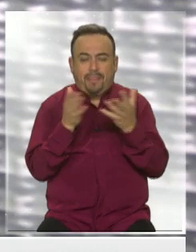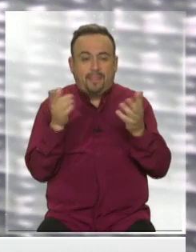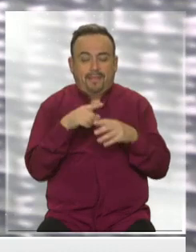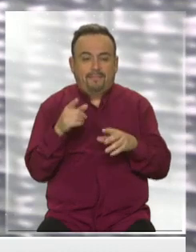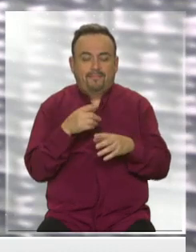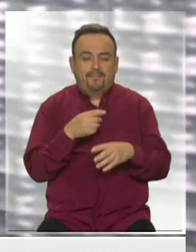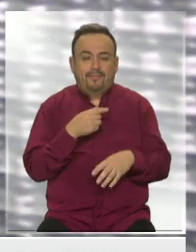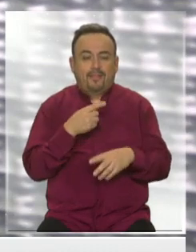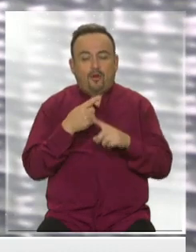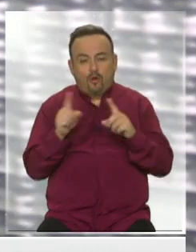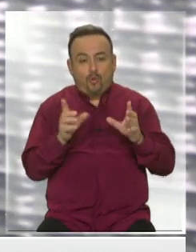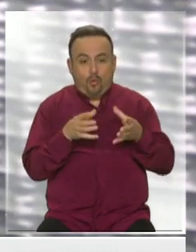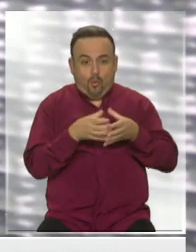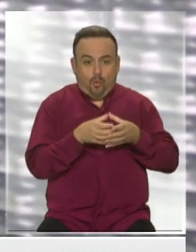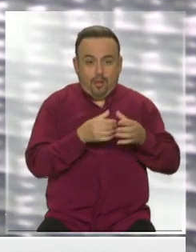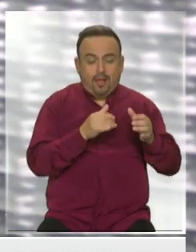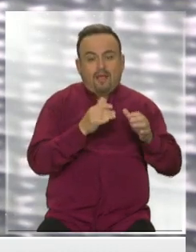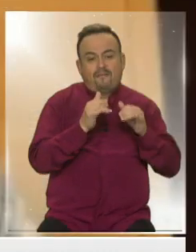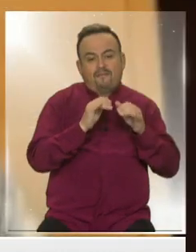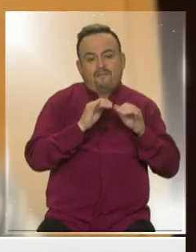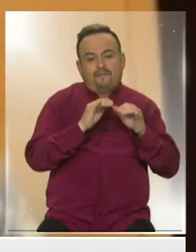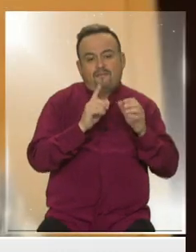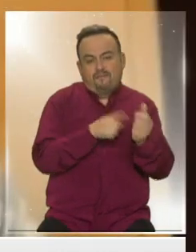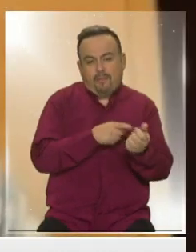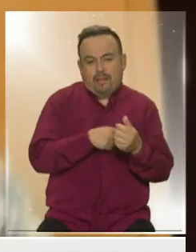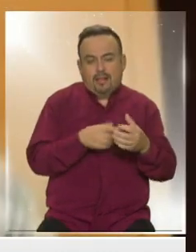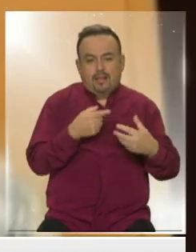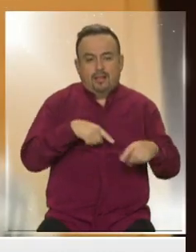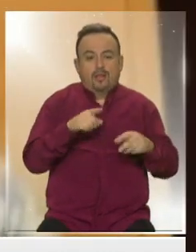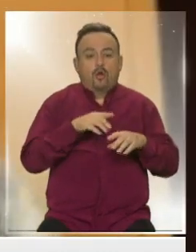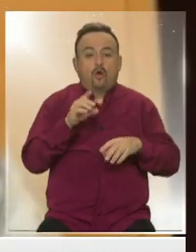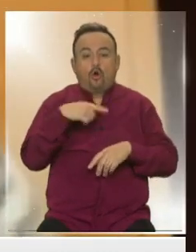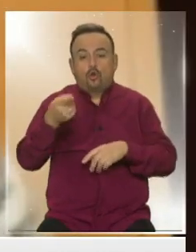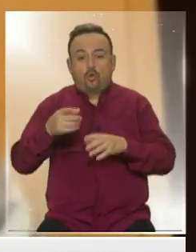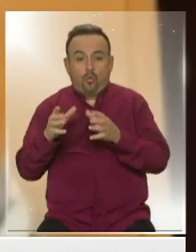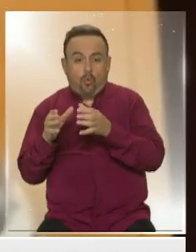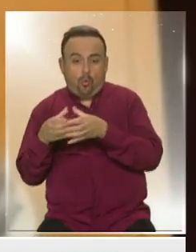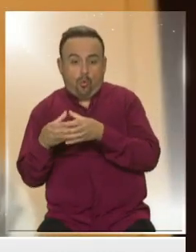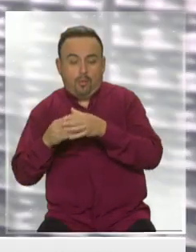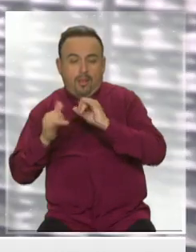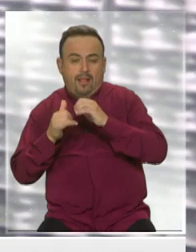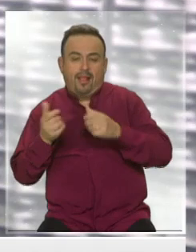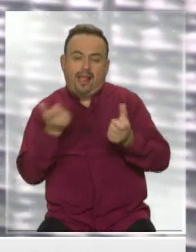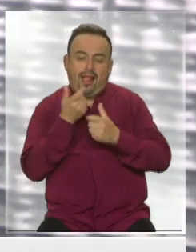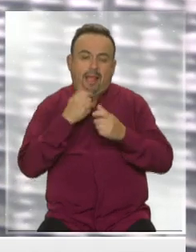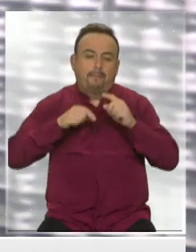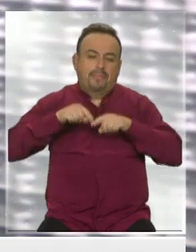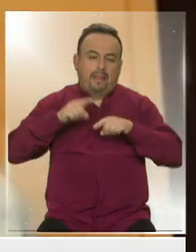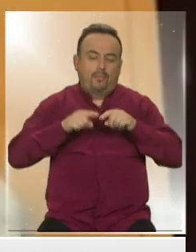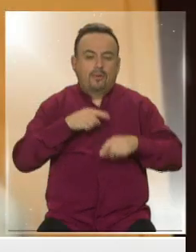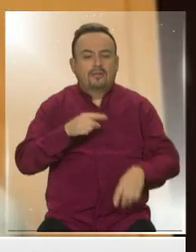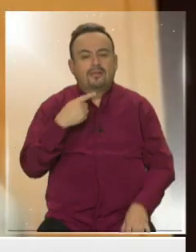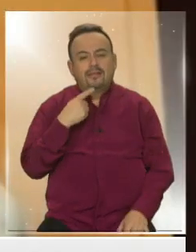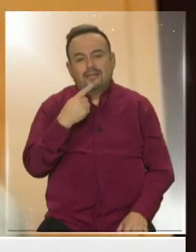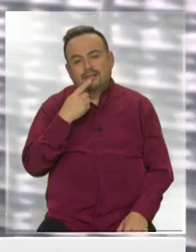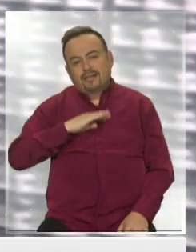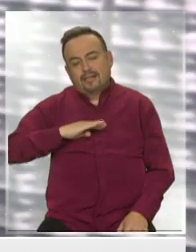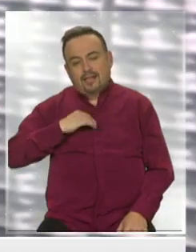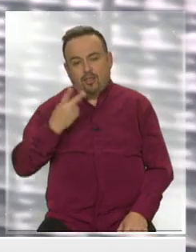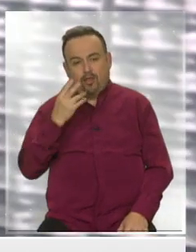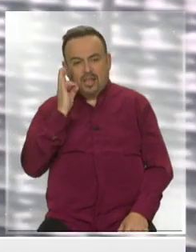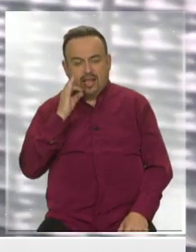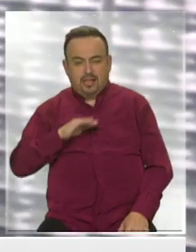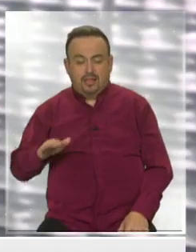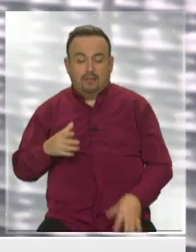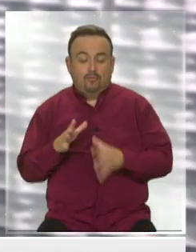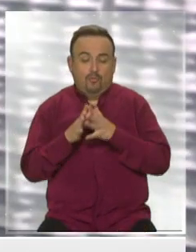Tengo otro que es de la familia más cercana y otro de puros primos, que también es pura chacota nomás. ¿A quién echas más de menos? A mis dos nietos, y